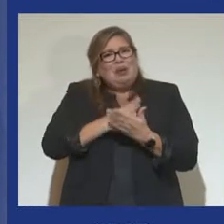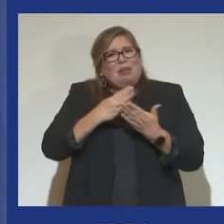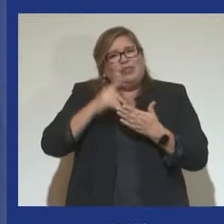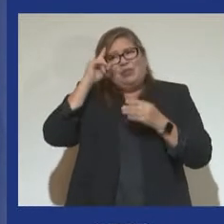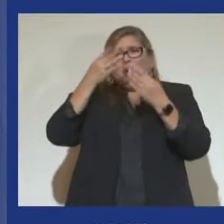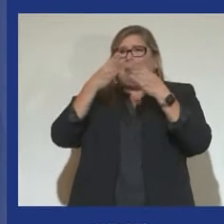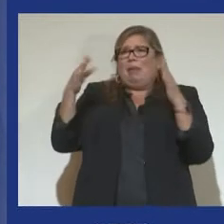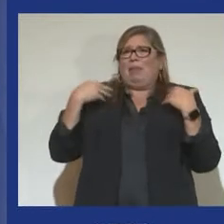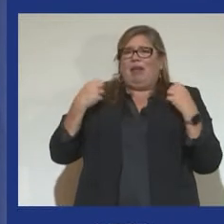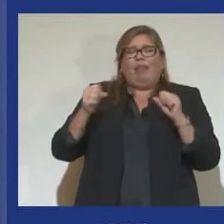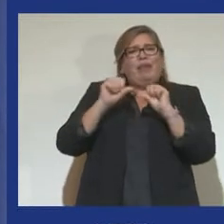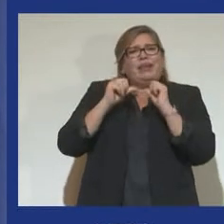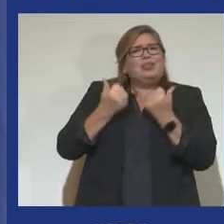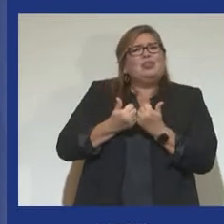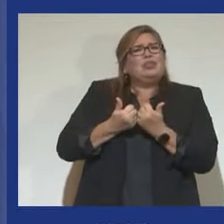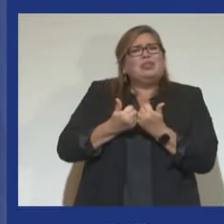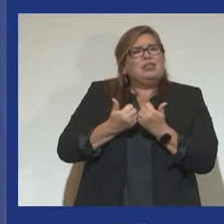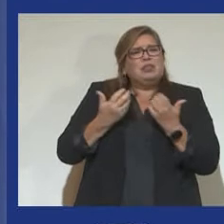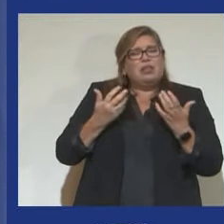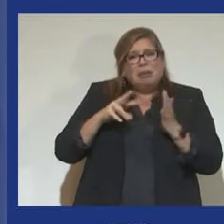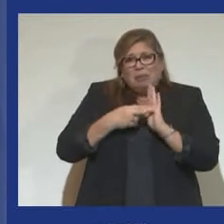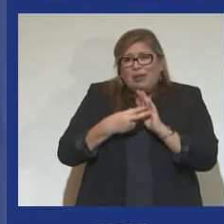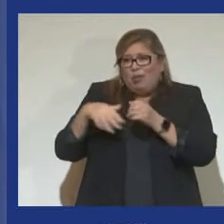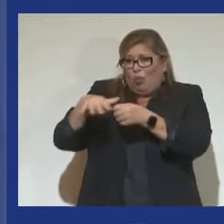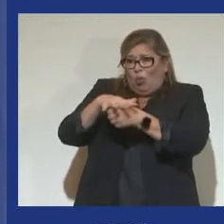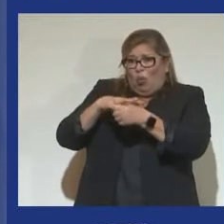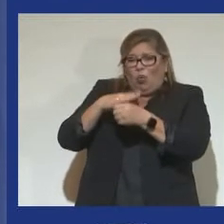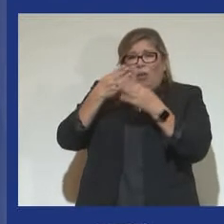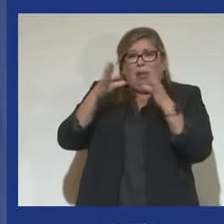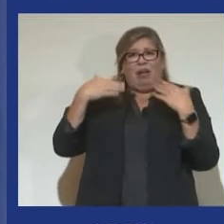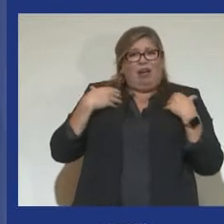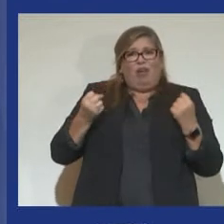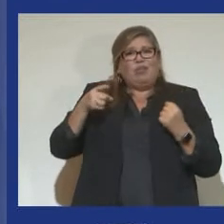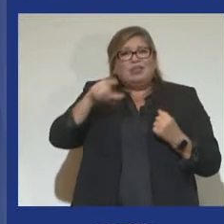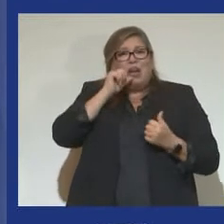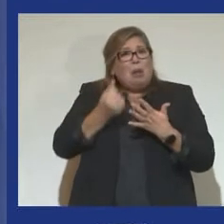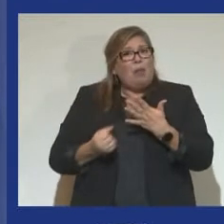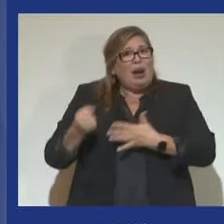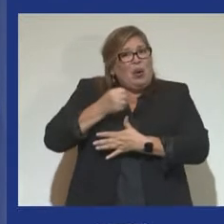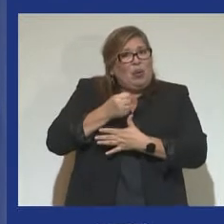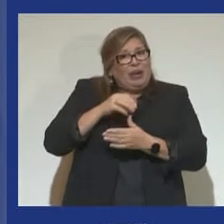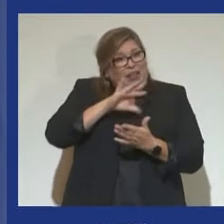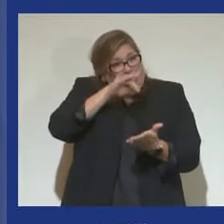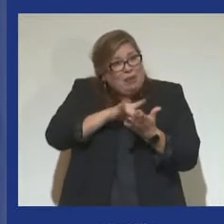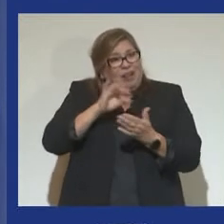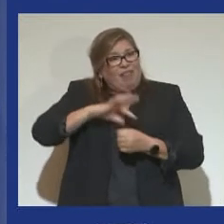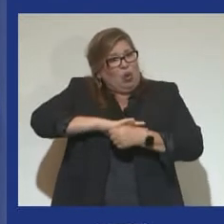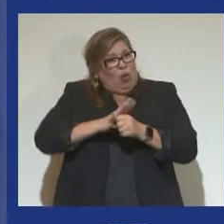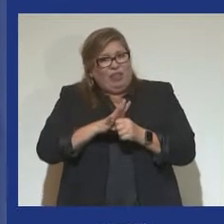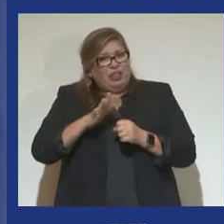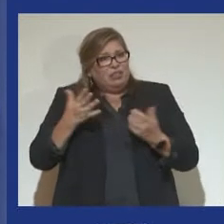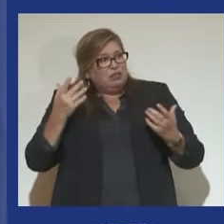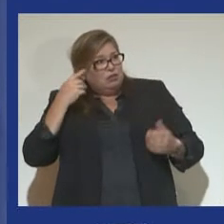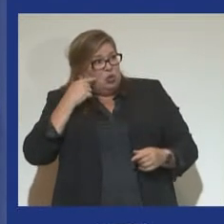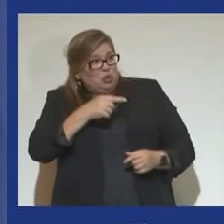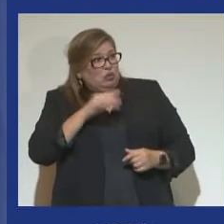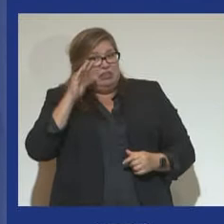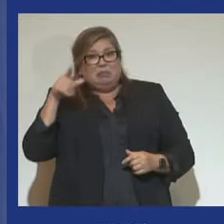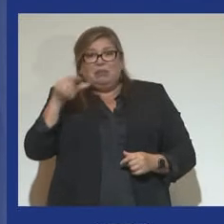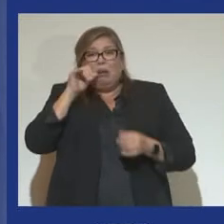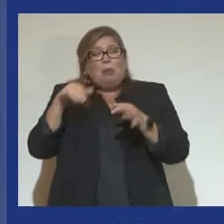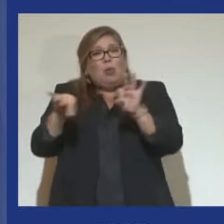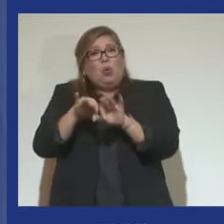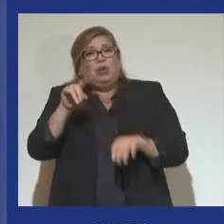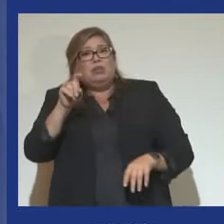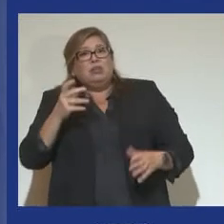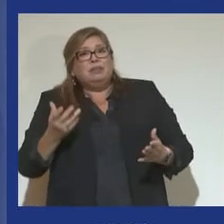dinero para agencias de salubridad si las agencias locales son una prioridad grande